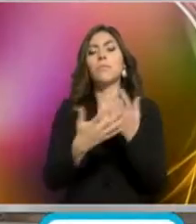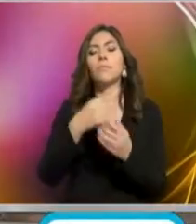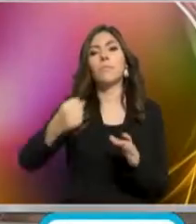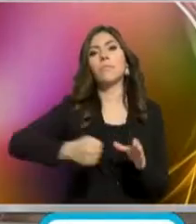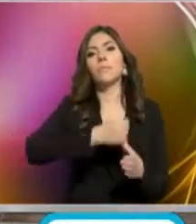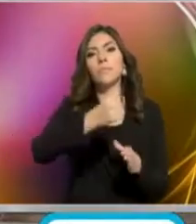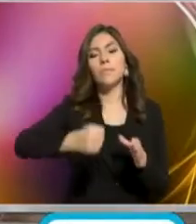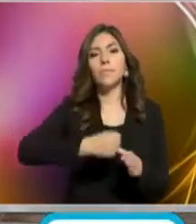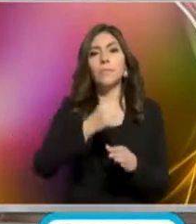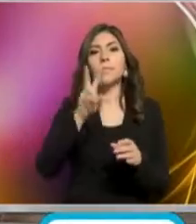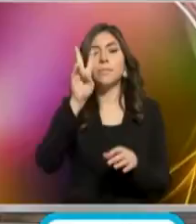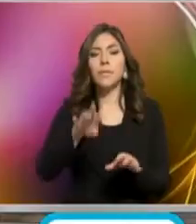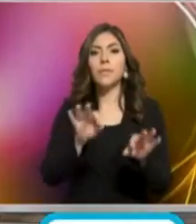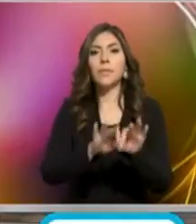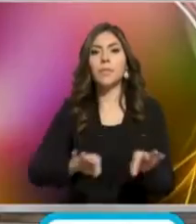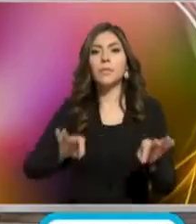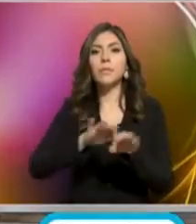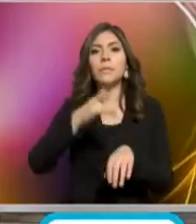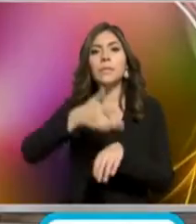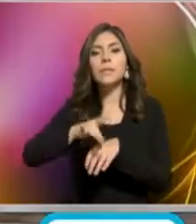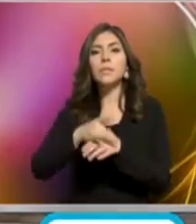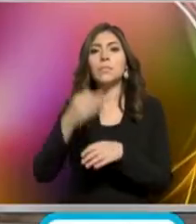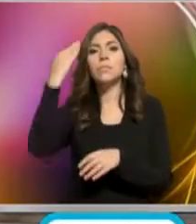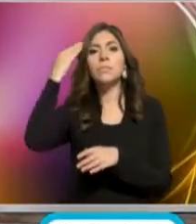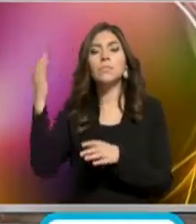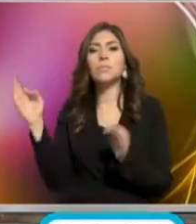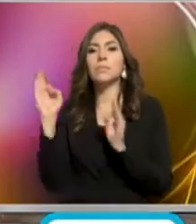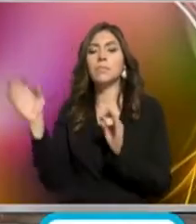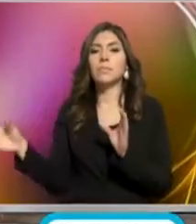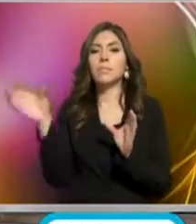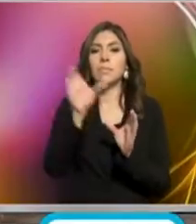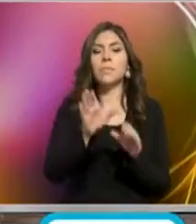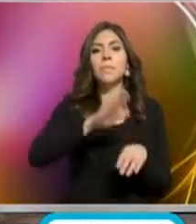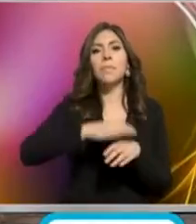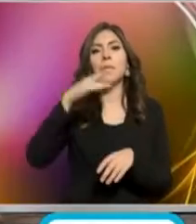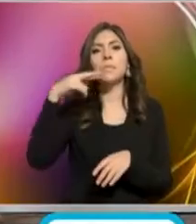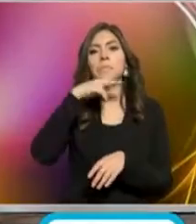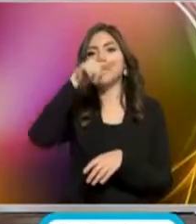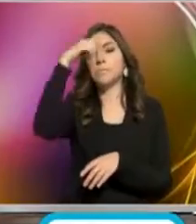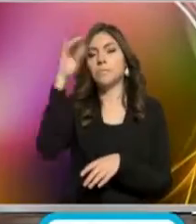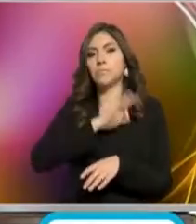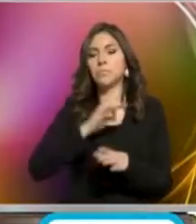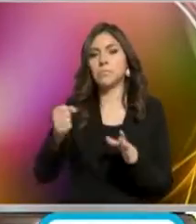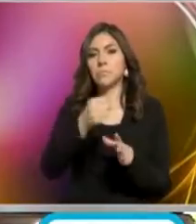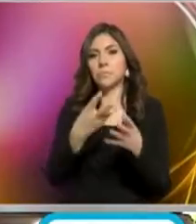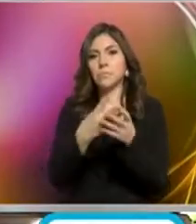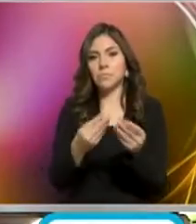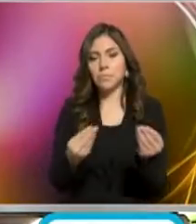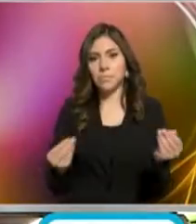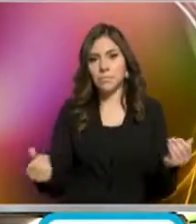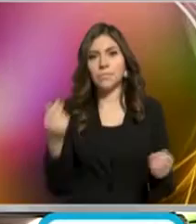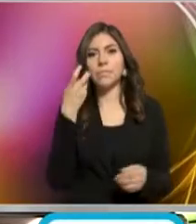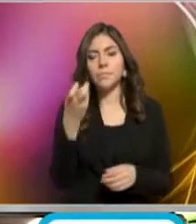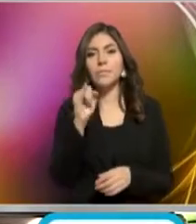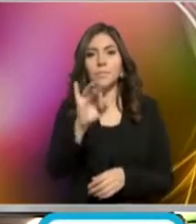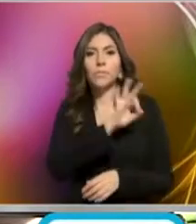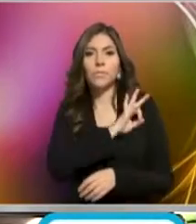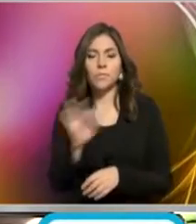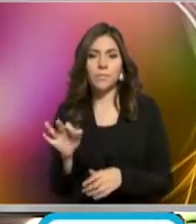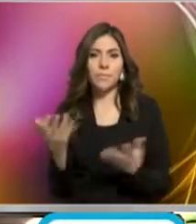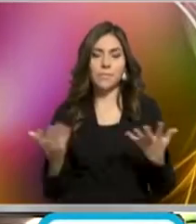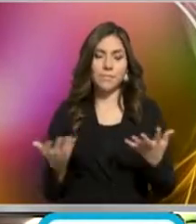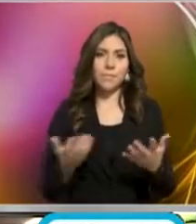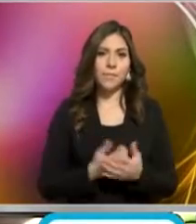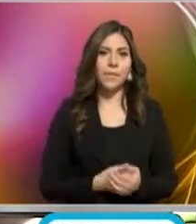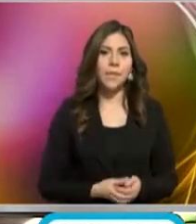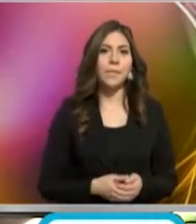importante, como dijimos, que esté fuera para que lo puedan manipular y lo pueden revolver bien, ¿no? Sí. ¿Sí? Entonces, Siempre por si no opciones. tiene... Sí, hay que buscar. Sí se puede. Sí se puede. El